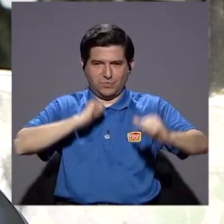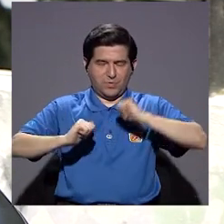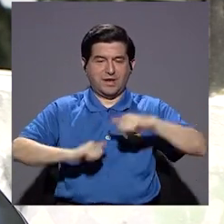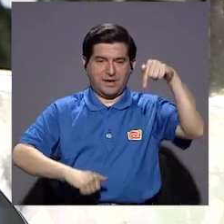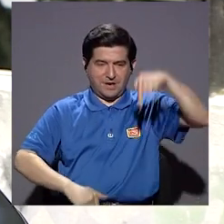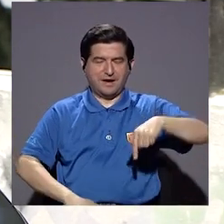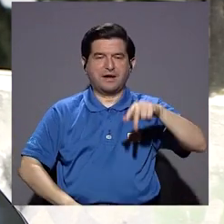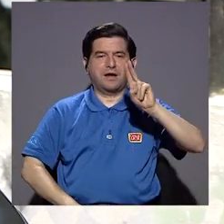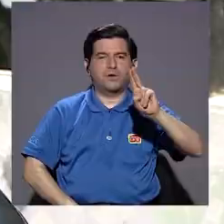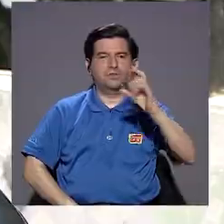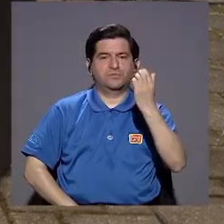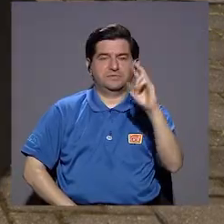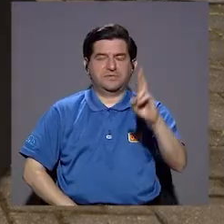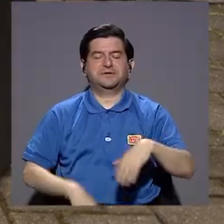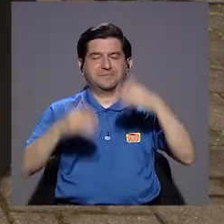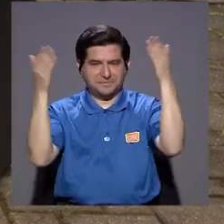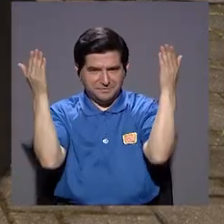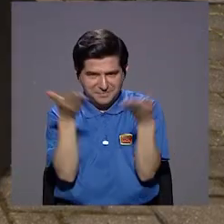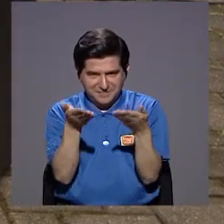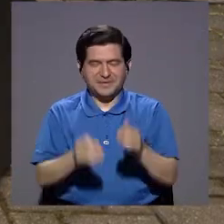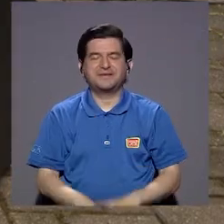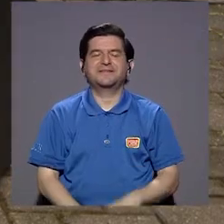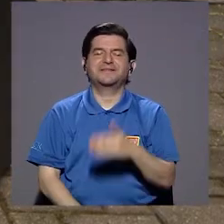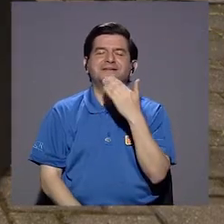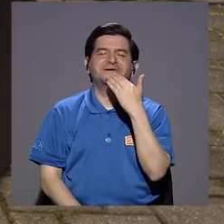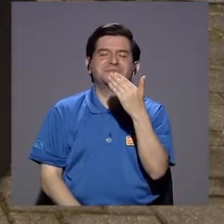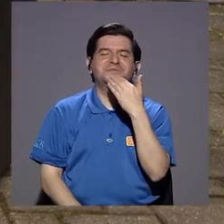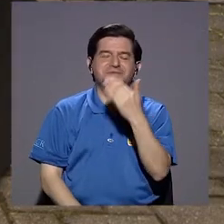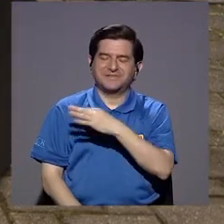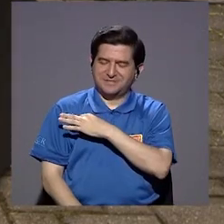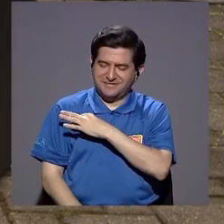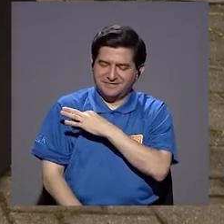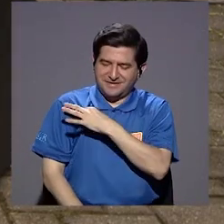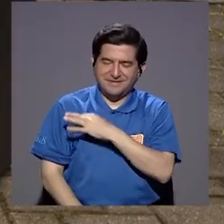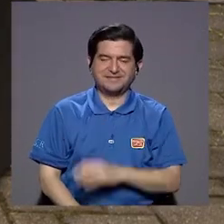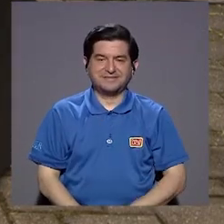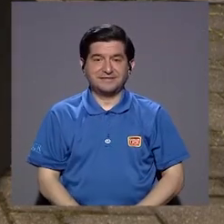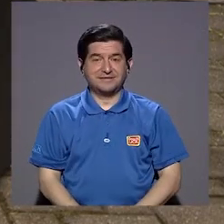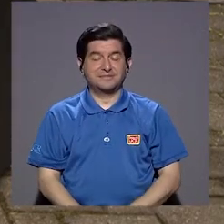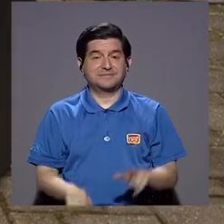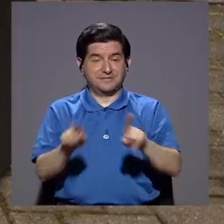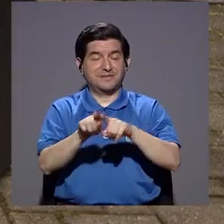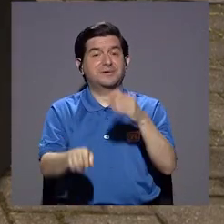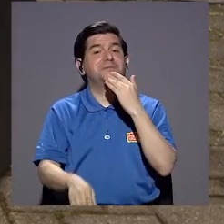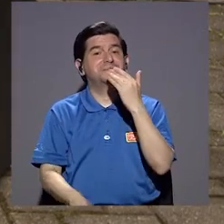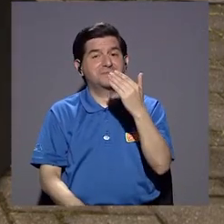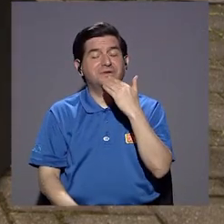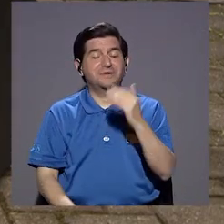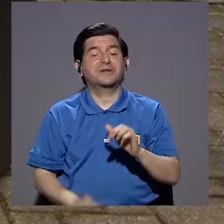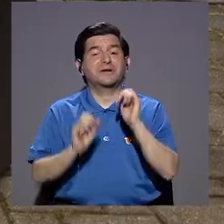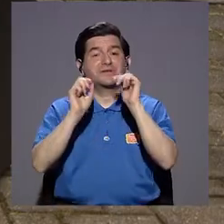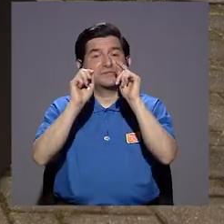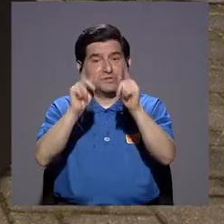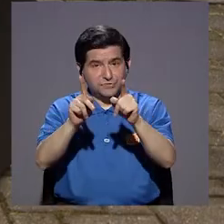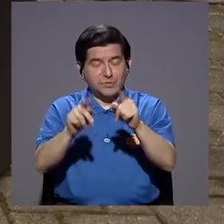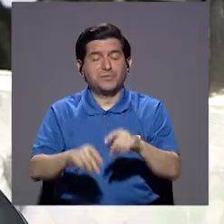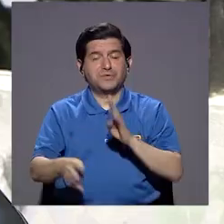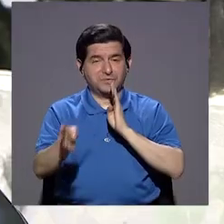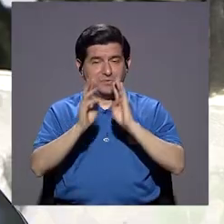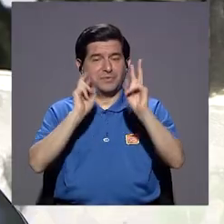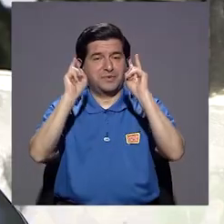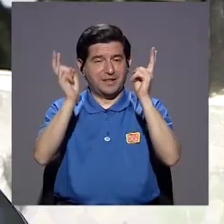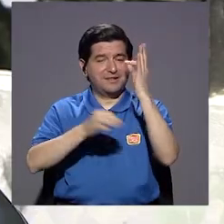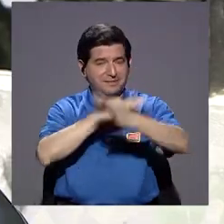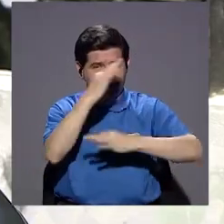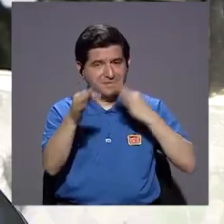nuestra Universidad de Costa Rica. Vivian, bienvenida. Hey, gracias, gracias por la invitación y además gracias también por un espacio que pueda